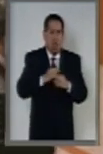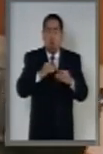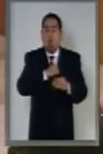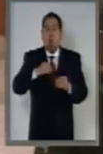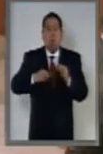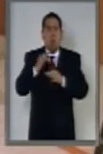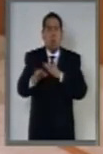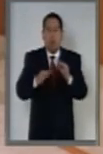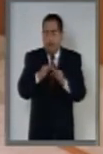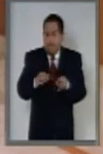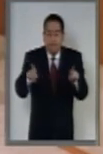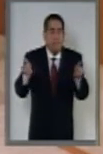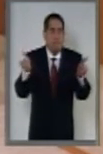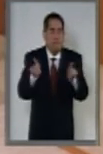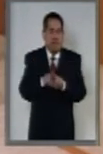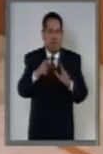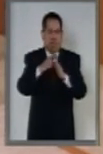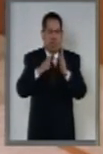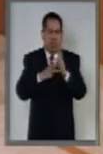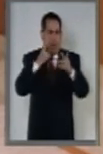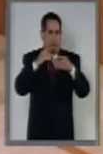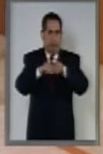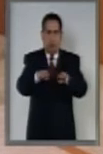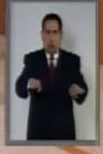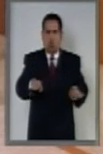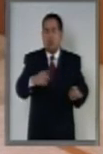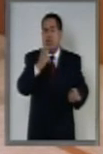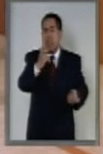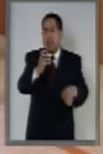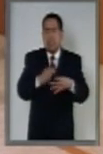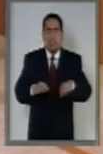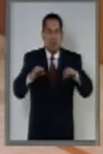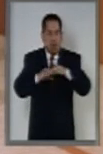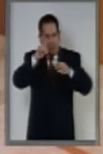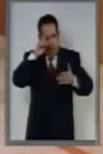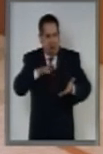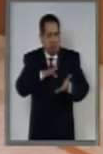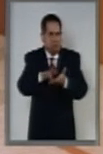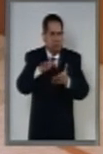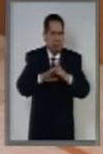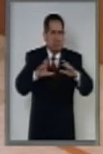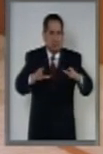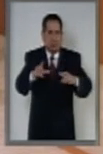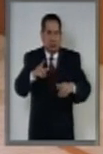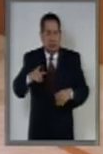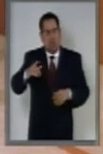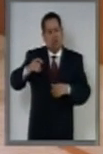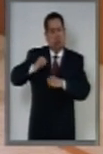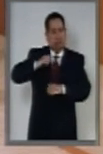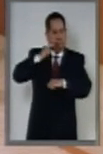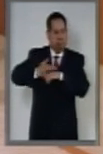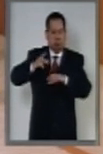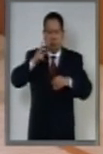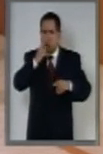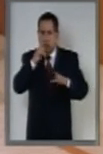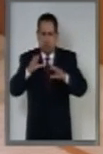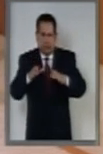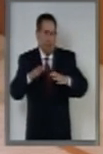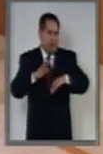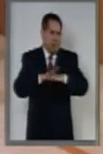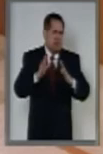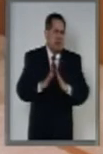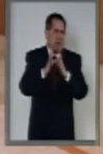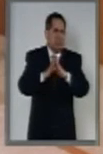cumpla con estos lineamientos, que le permitirán incluso a los elementos de los cuerpos policíacos